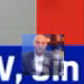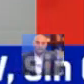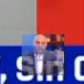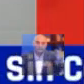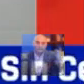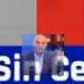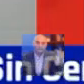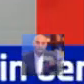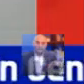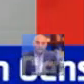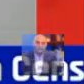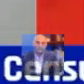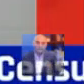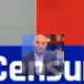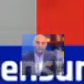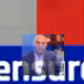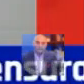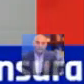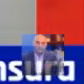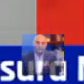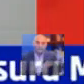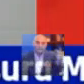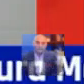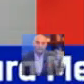que defendía,